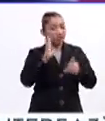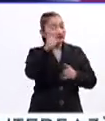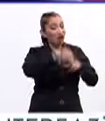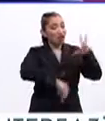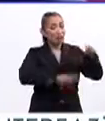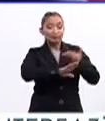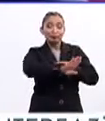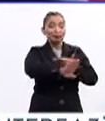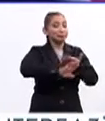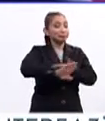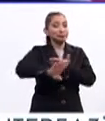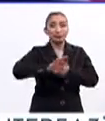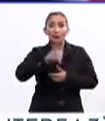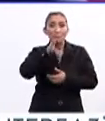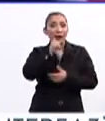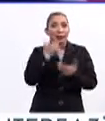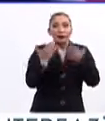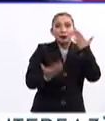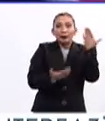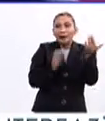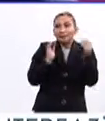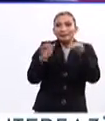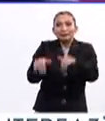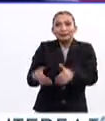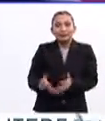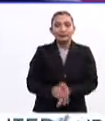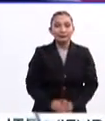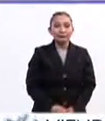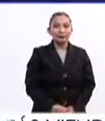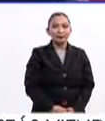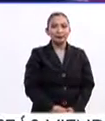jóvenes que no podían estudiar.